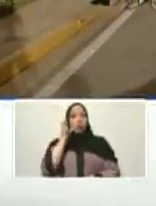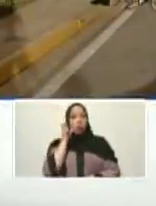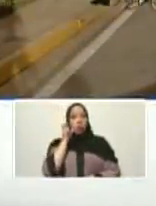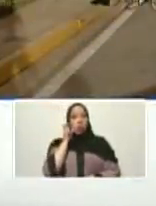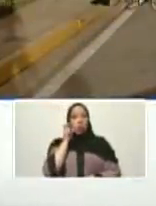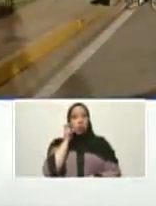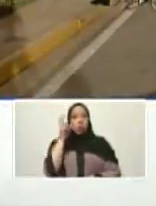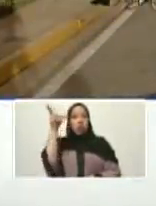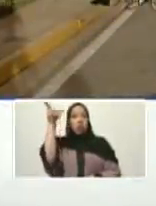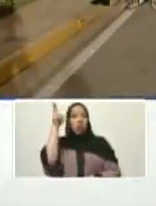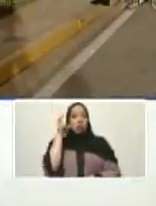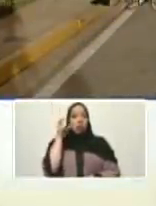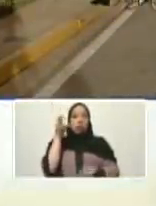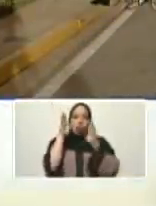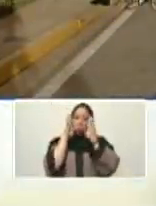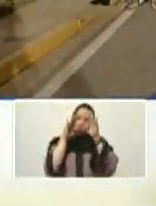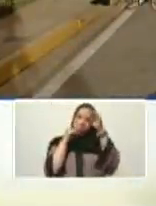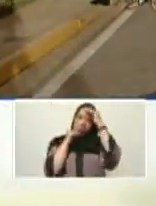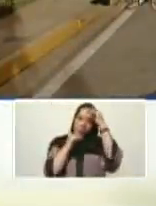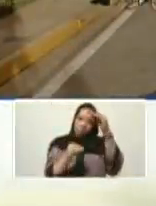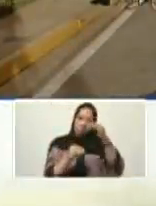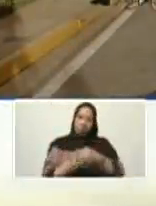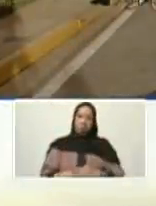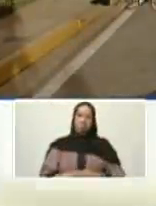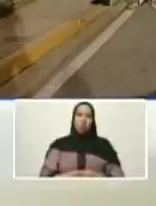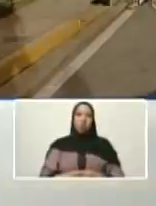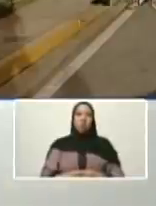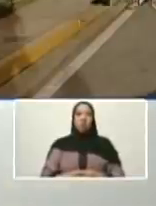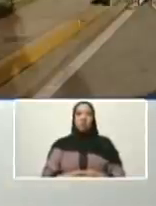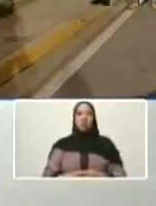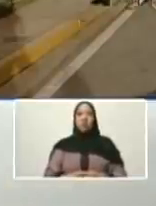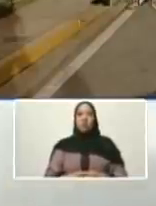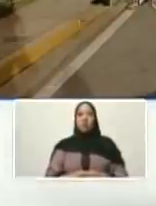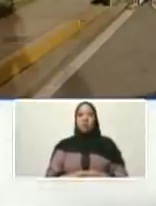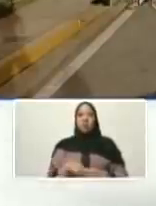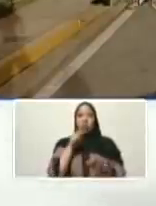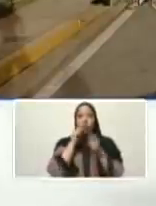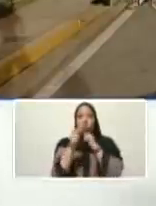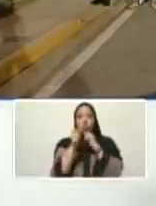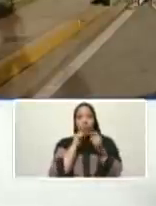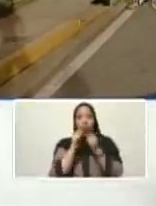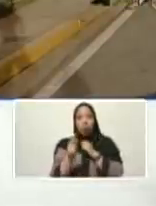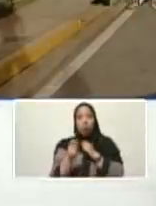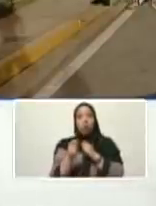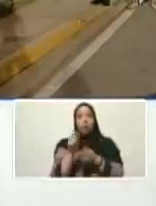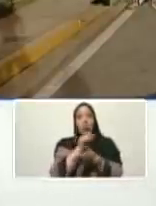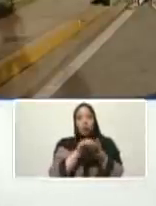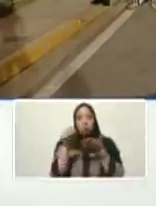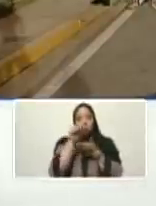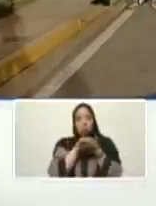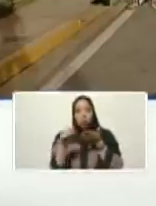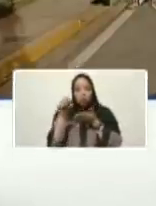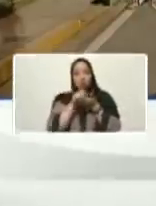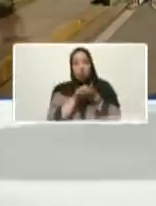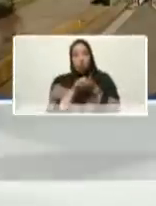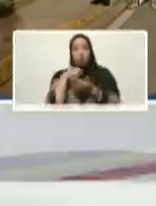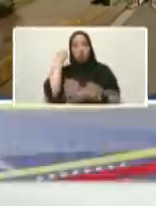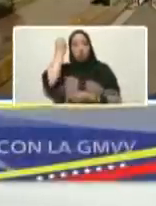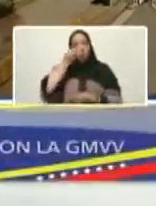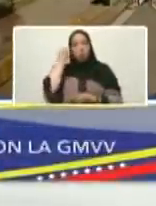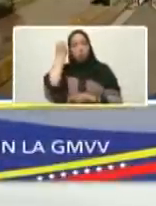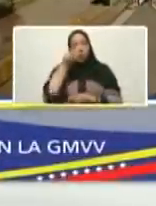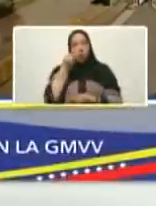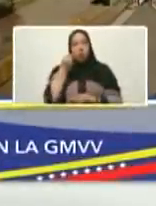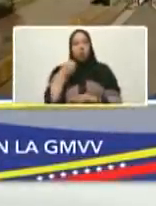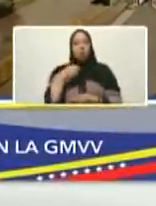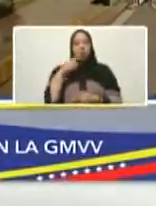escuchen bien compañeros sobre todo a los periodistas a los escritores a los opinadores a la gente de las